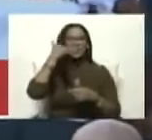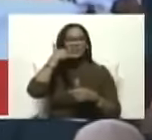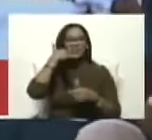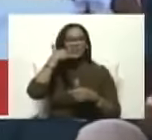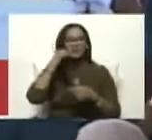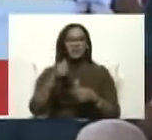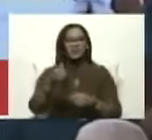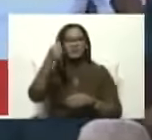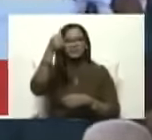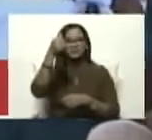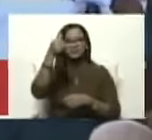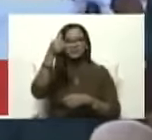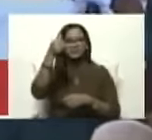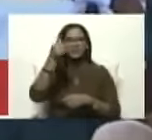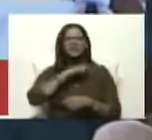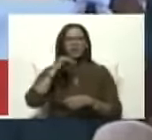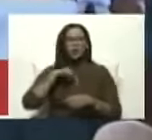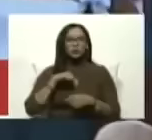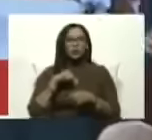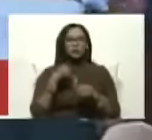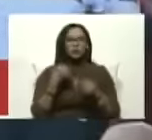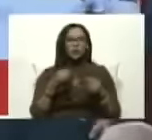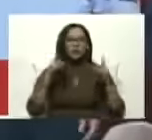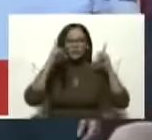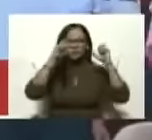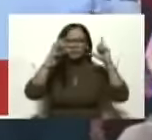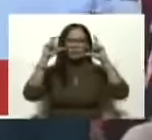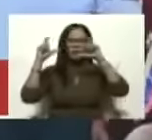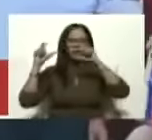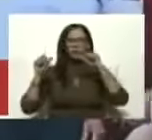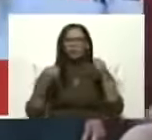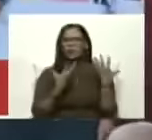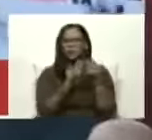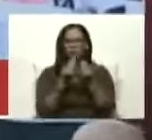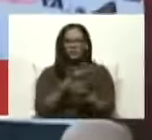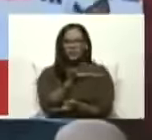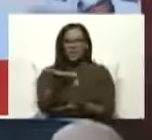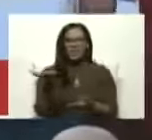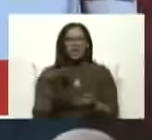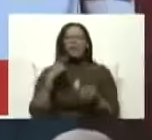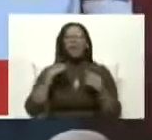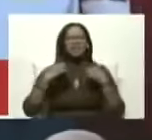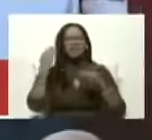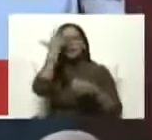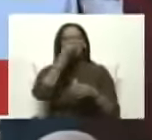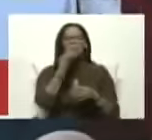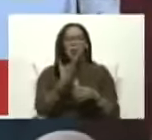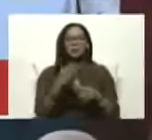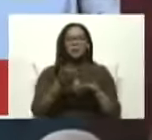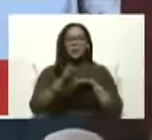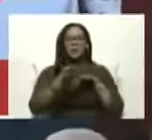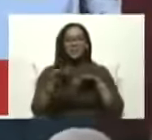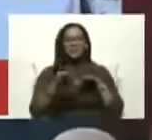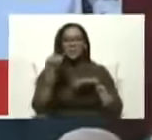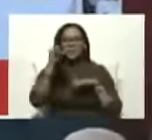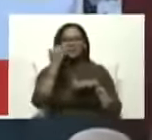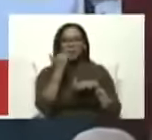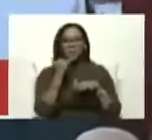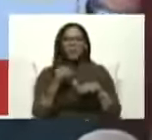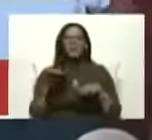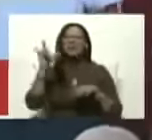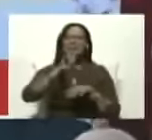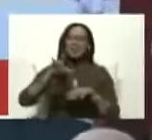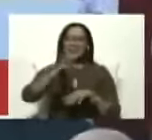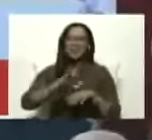los levantamos. Y nosotros nos volteamos y nos tomamos una foto con todos ustedes. Guatire, hermosa, municipio Zamora,